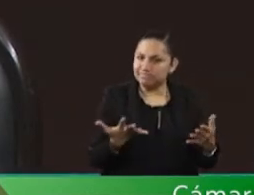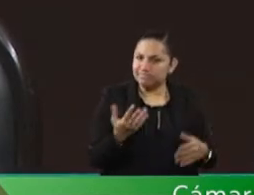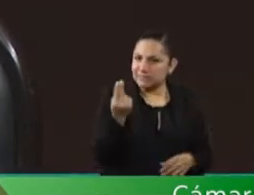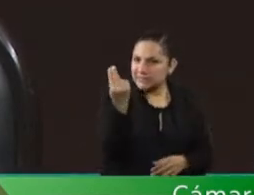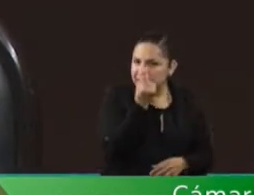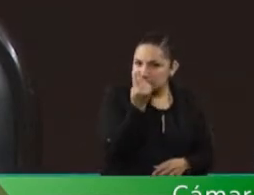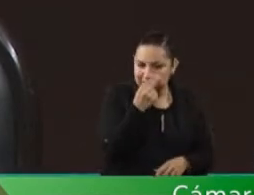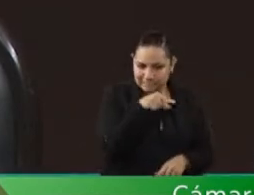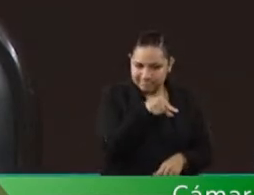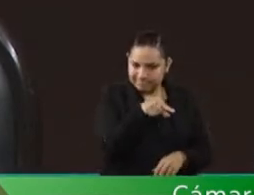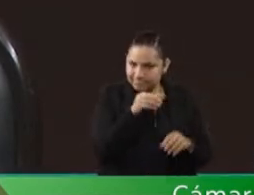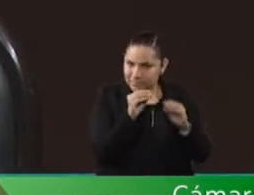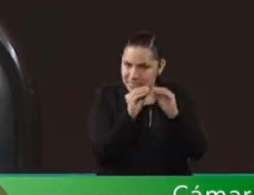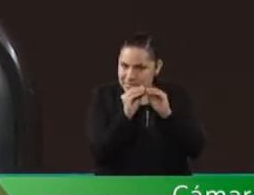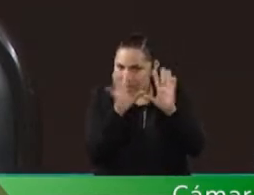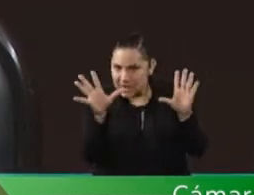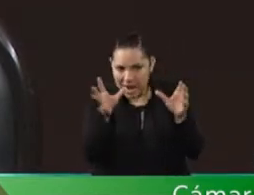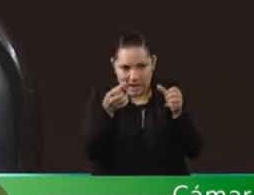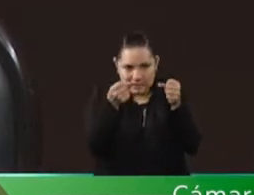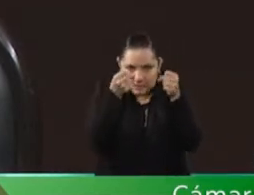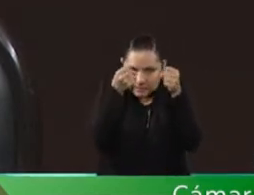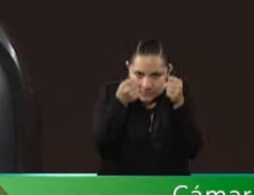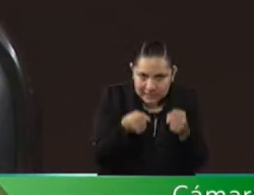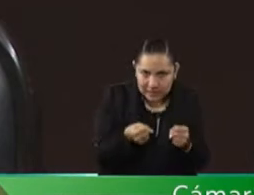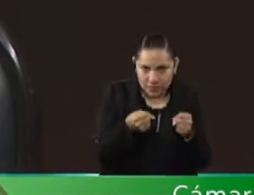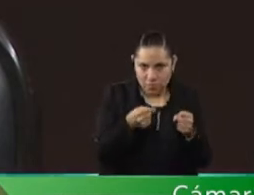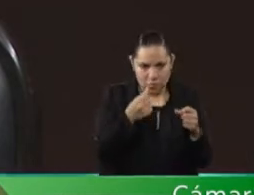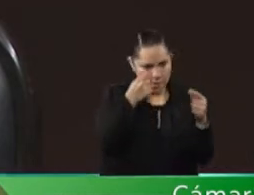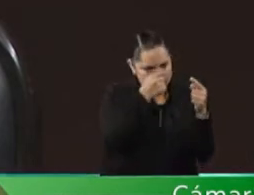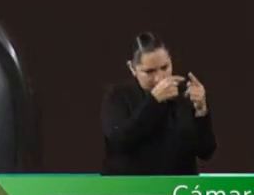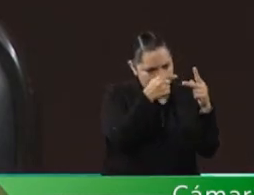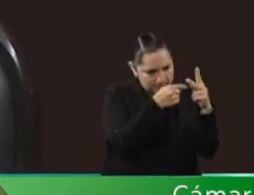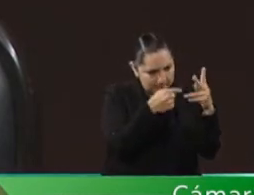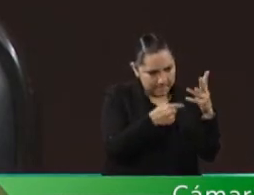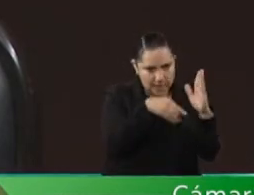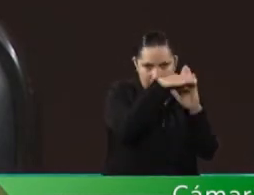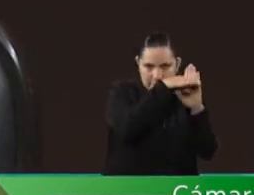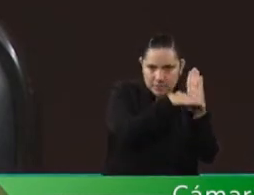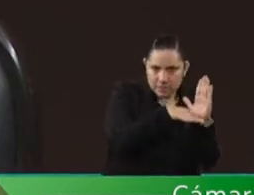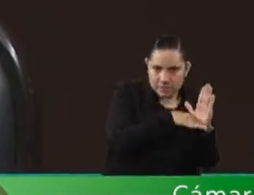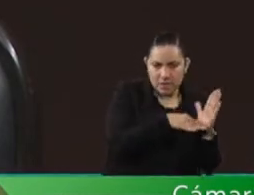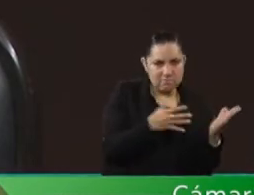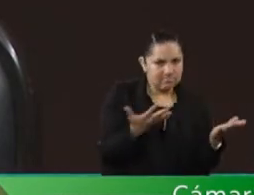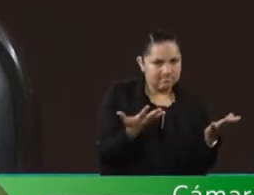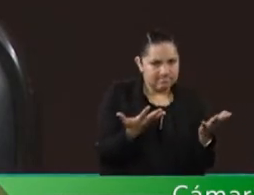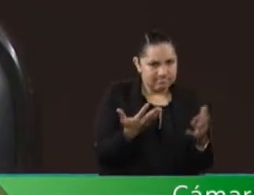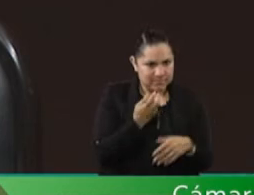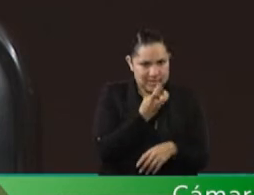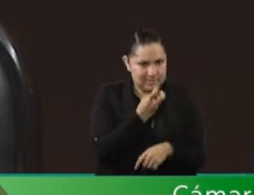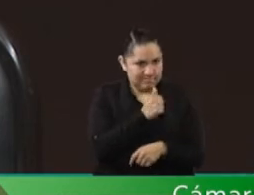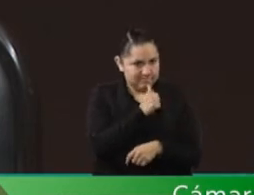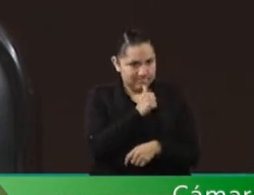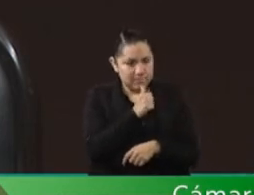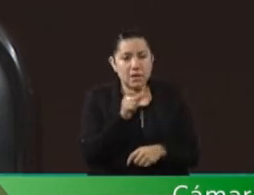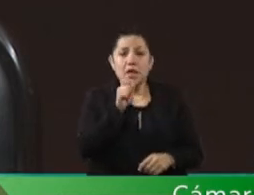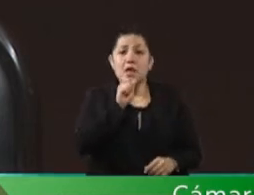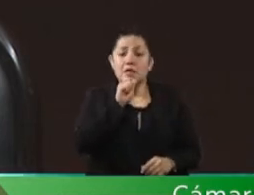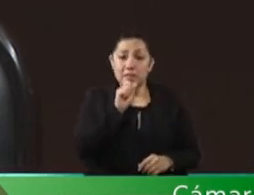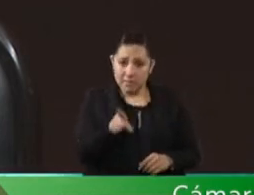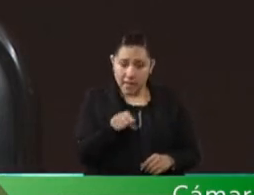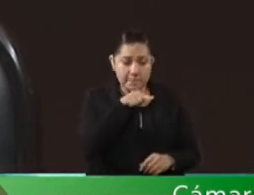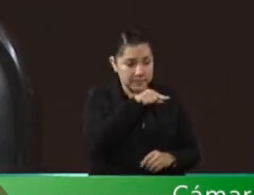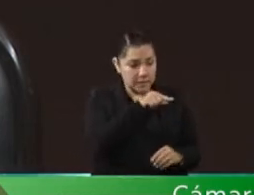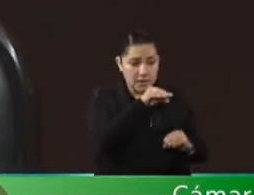de certidumbre. Además de esto, la reforma en cuestión se encuentra limitada en cuanto al uso de